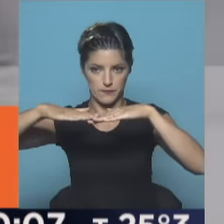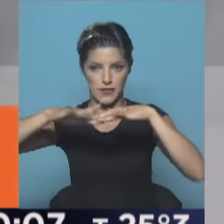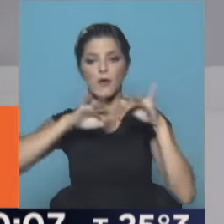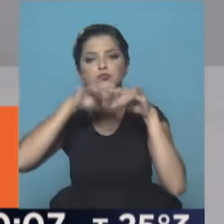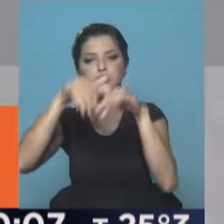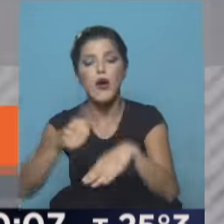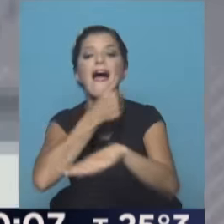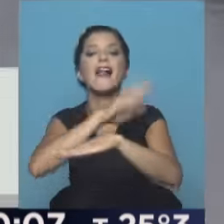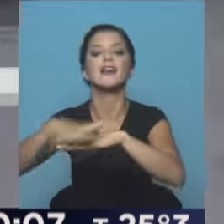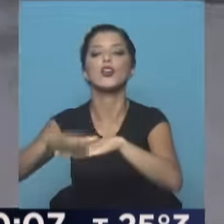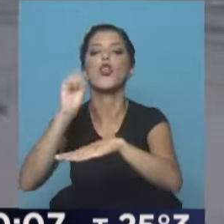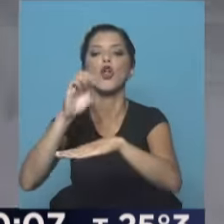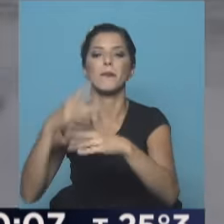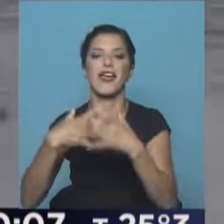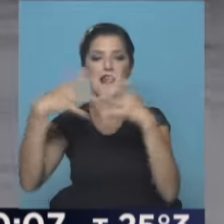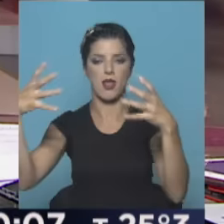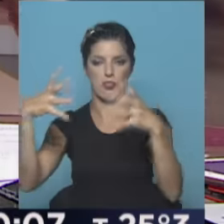río Grande.